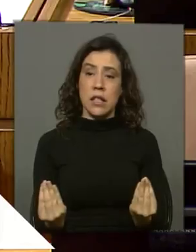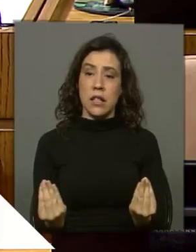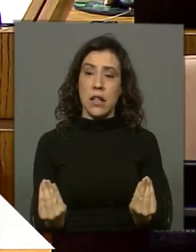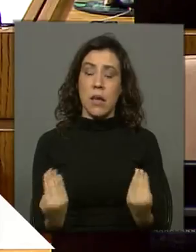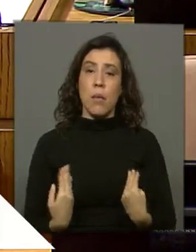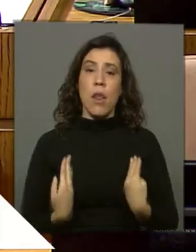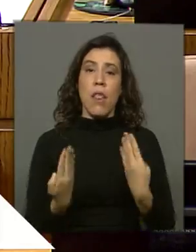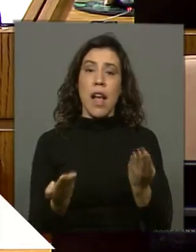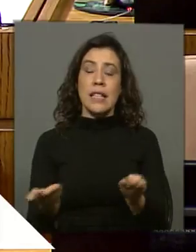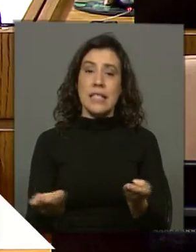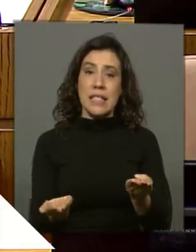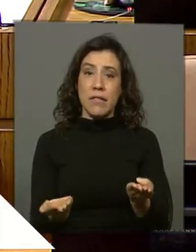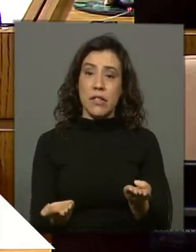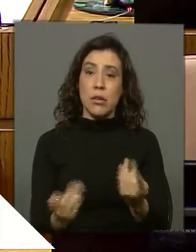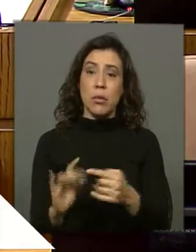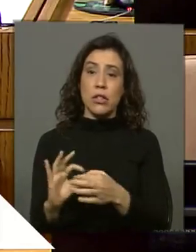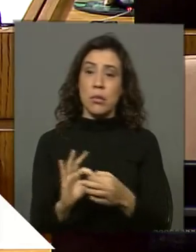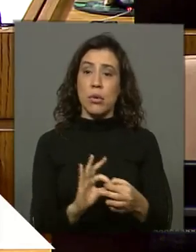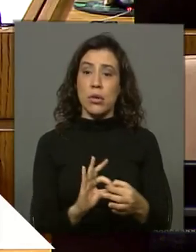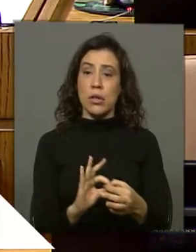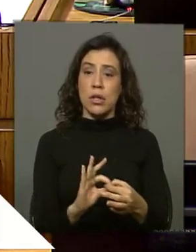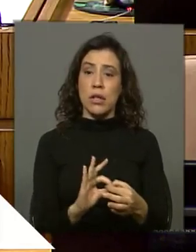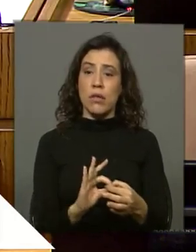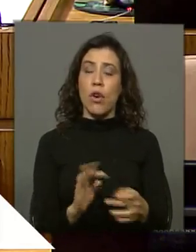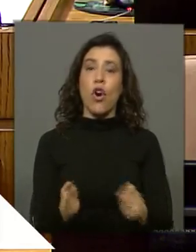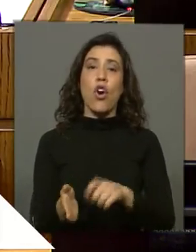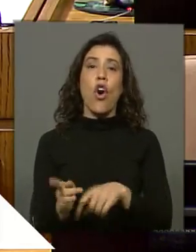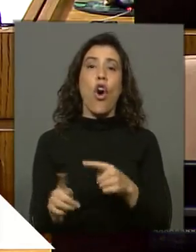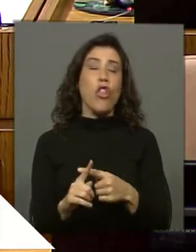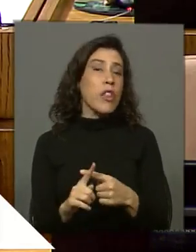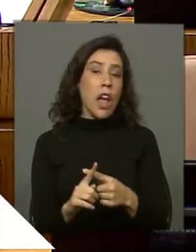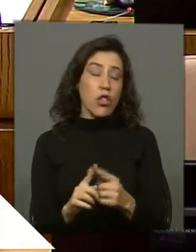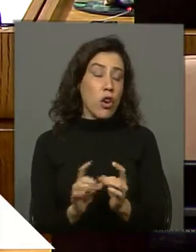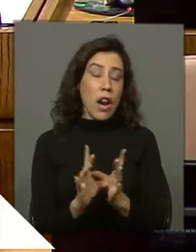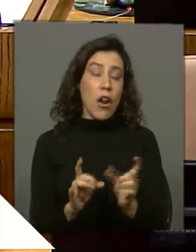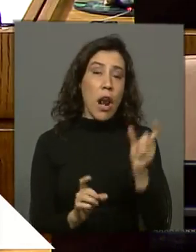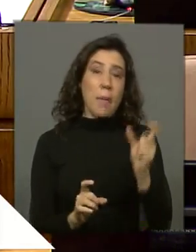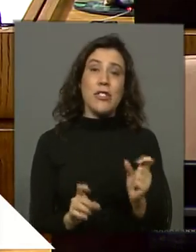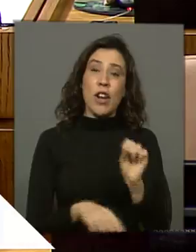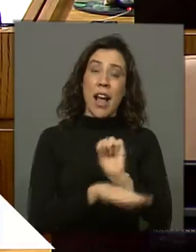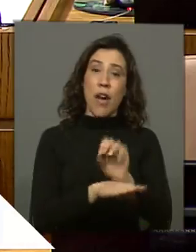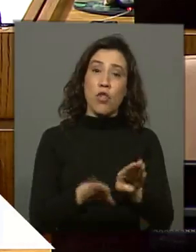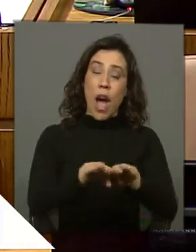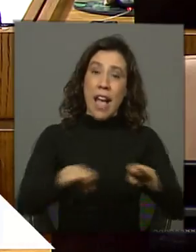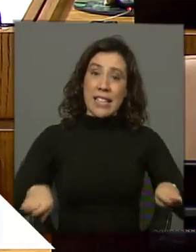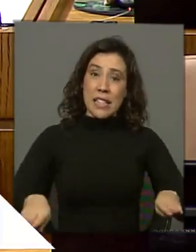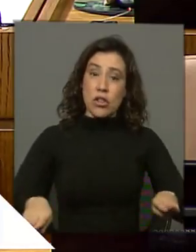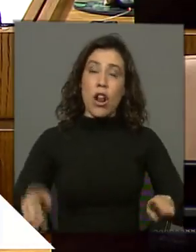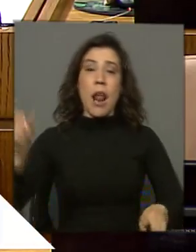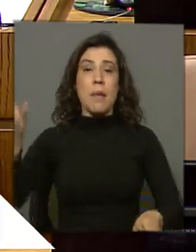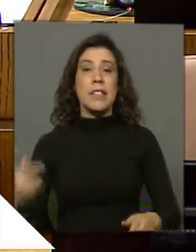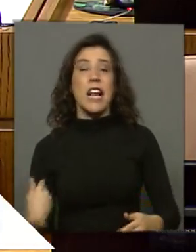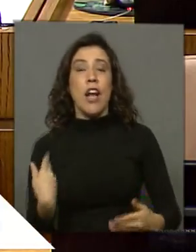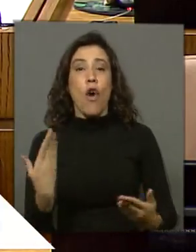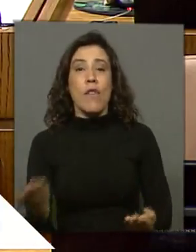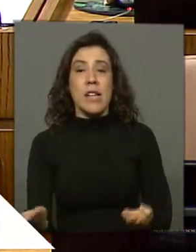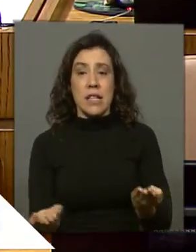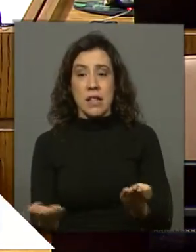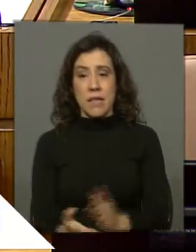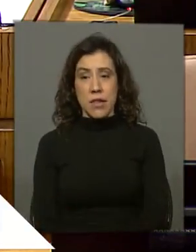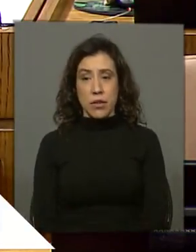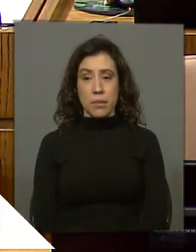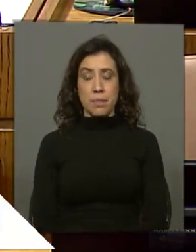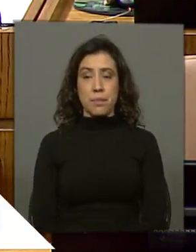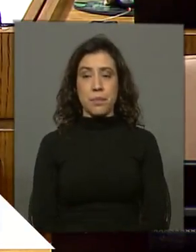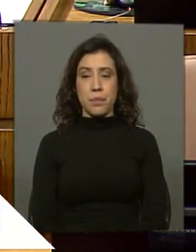está prestando un servicio y por tanto hay en el fondo un contrato de facto entre quien se estaciona y quien está prestando dicho servicio otra